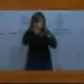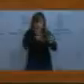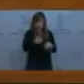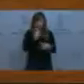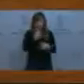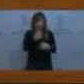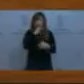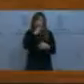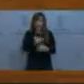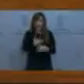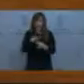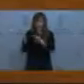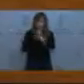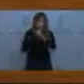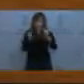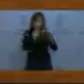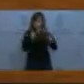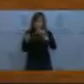se encuentran en discusión